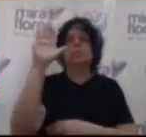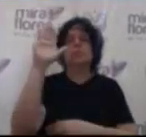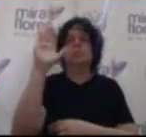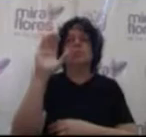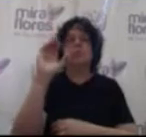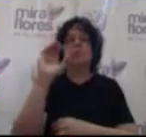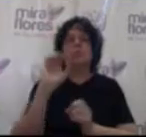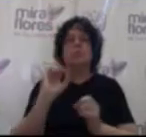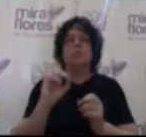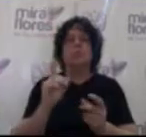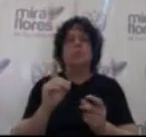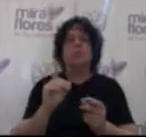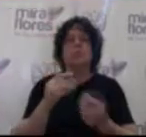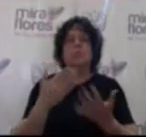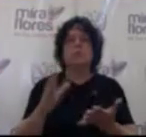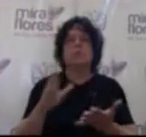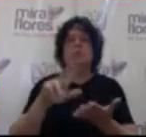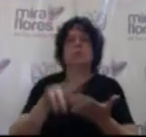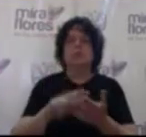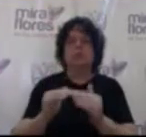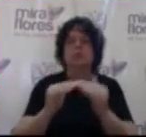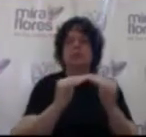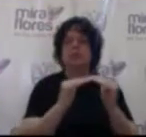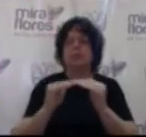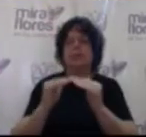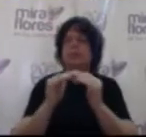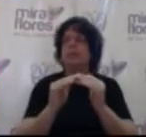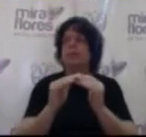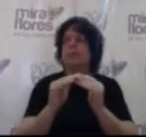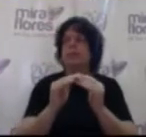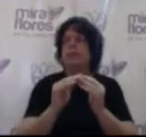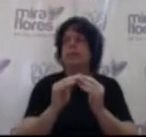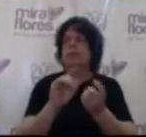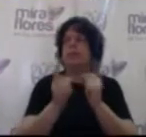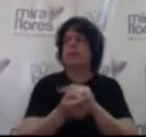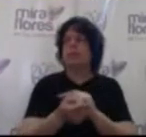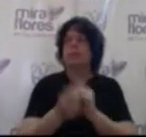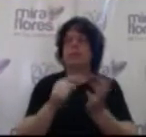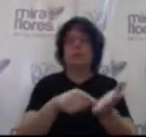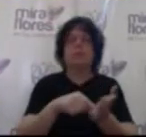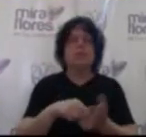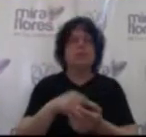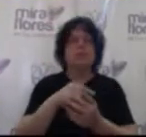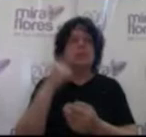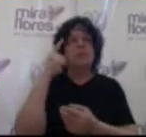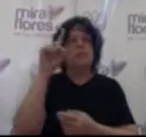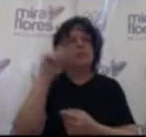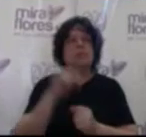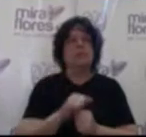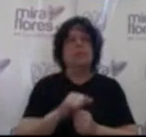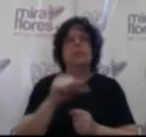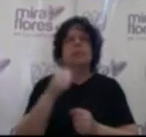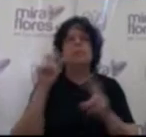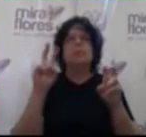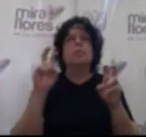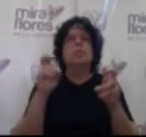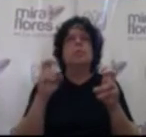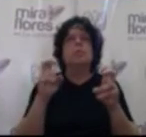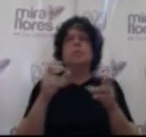En consecuencia, como hay un voto unánime, pasa a lo que es orden del día. ¿Tenemos algún otro tema en